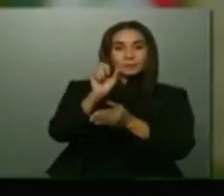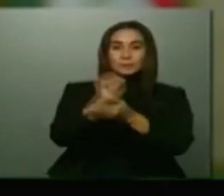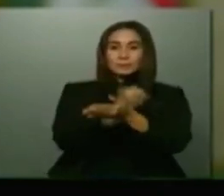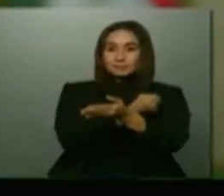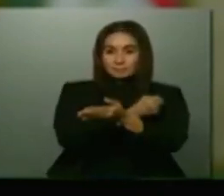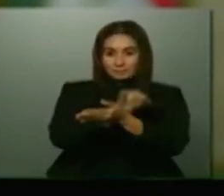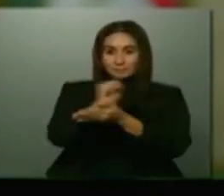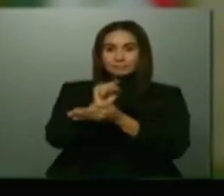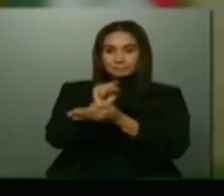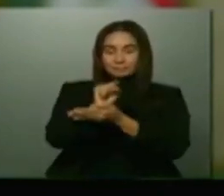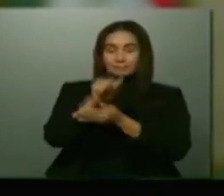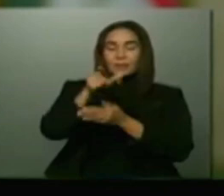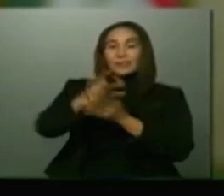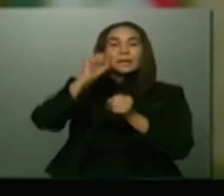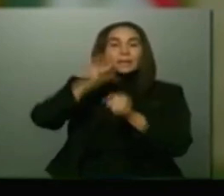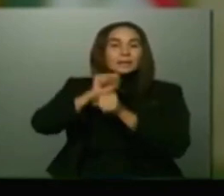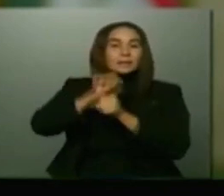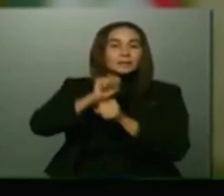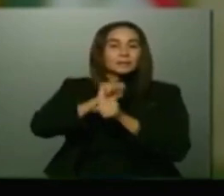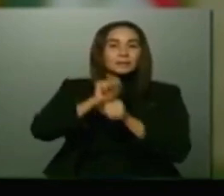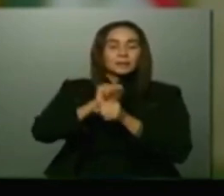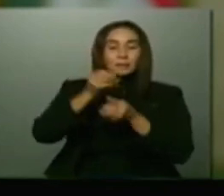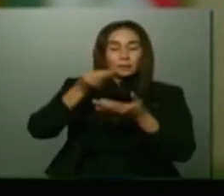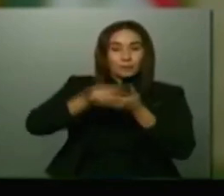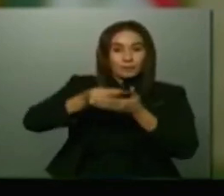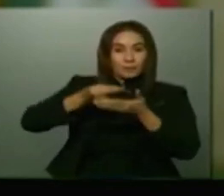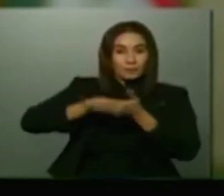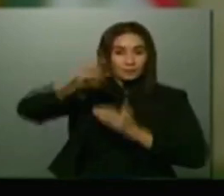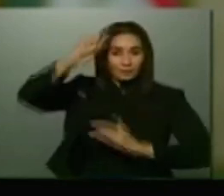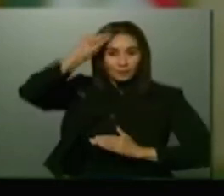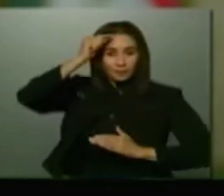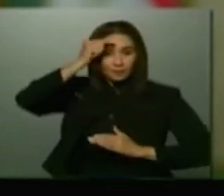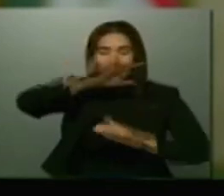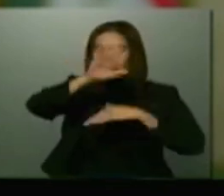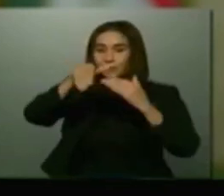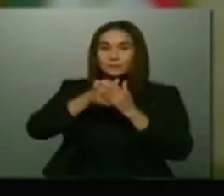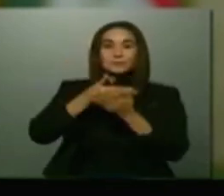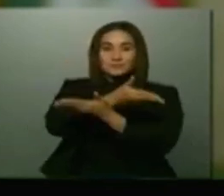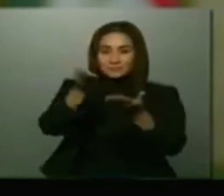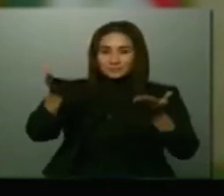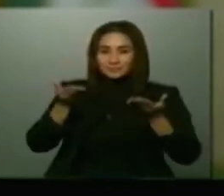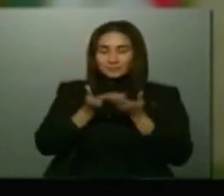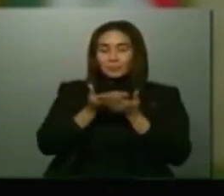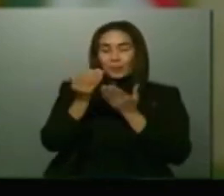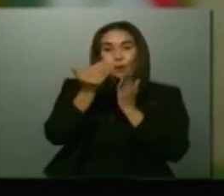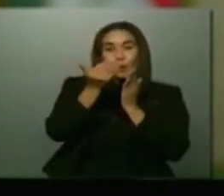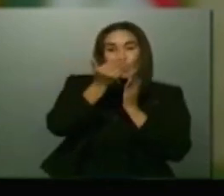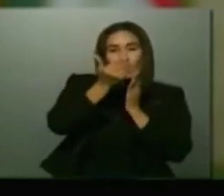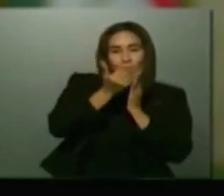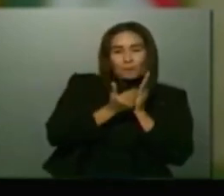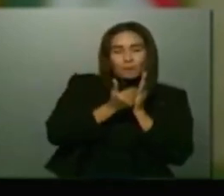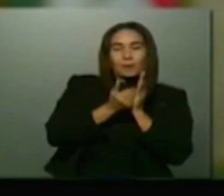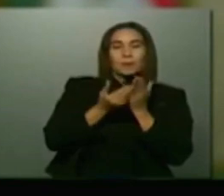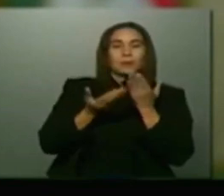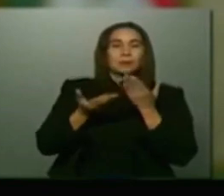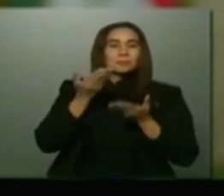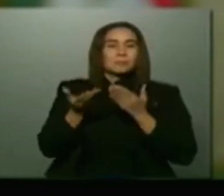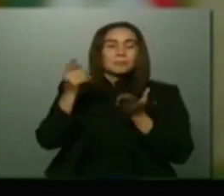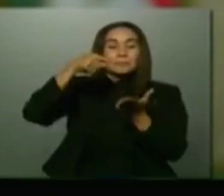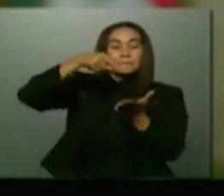Samaná. Esa operación le generará al Estado y a todos ustedes un ahorro de